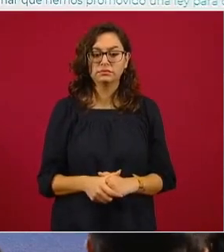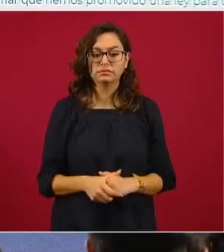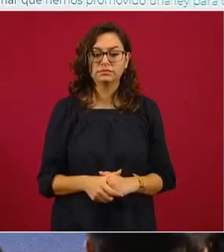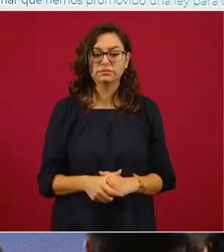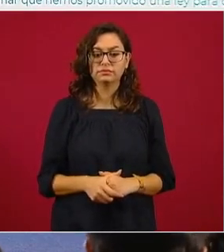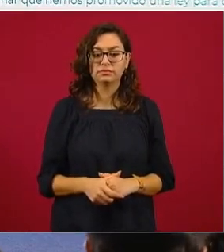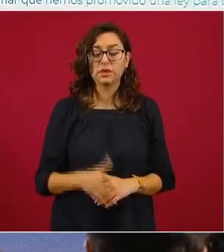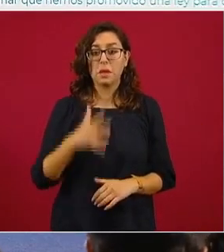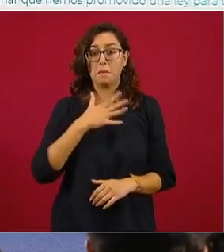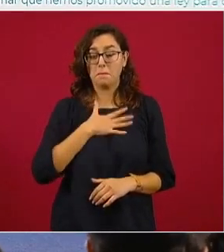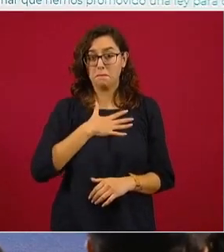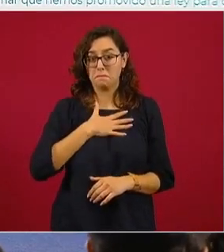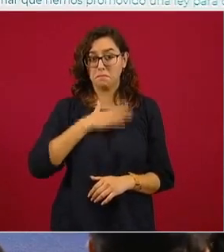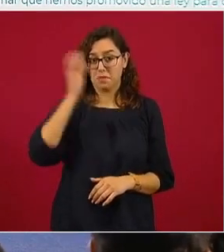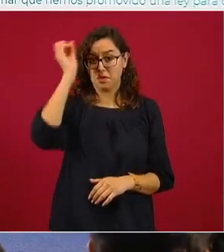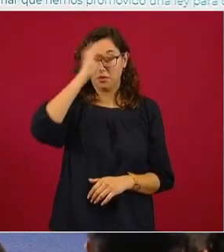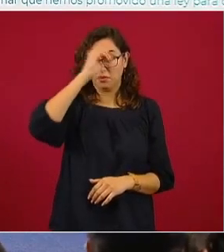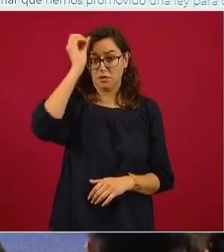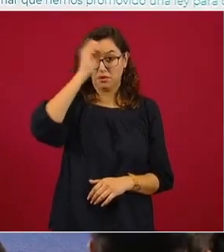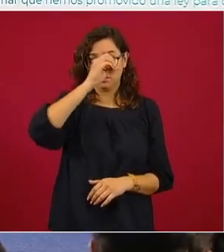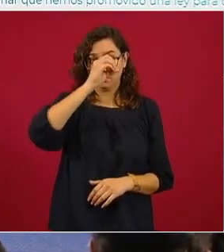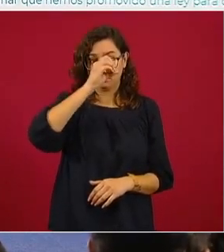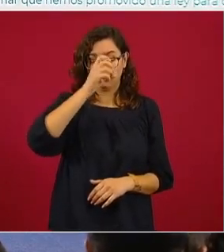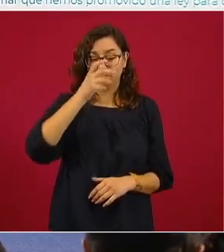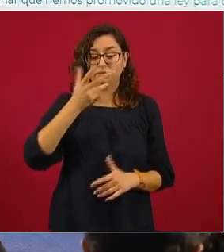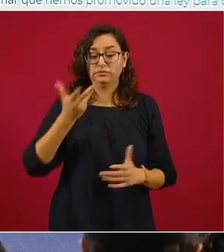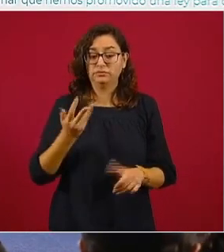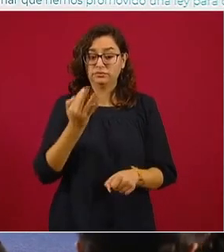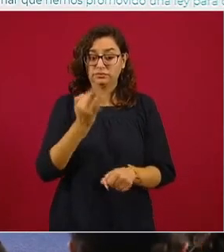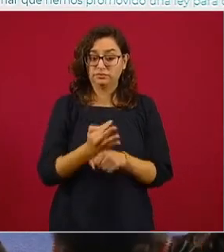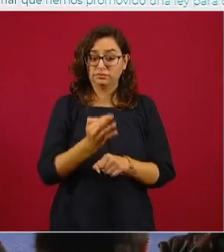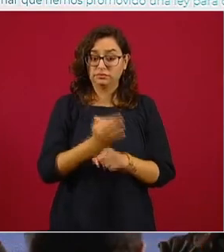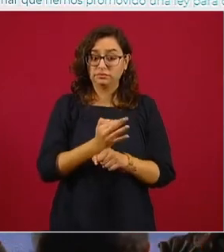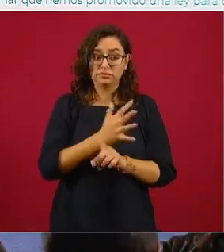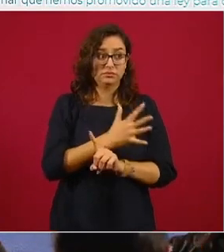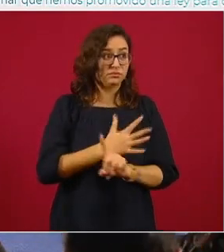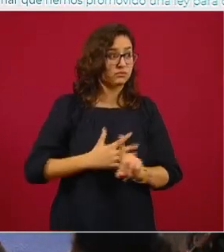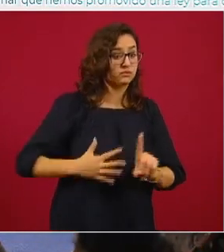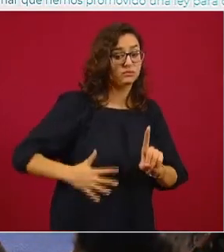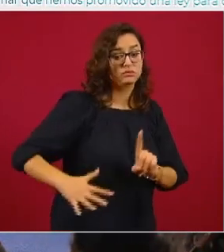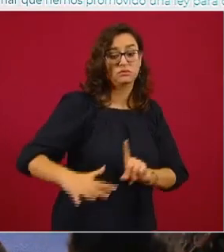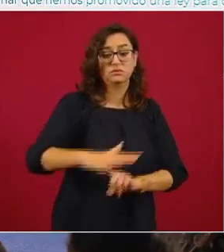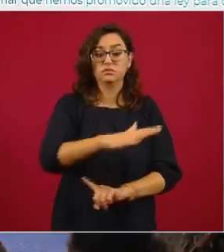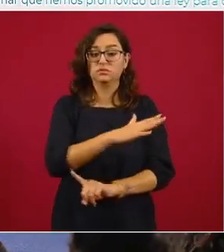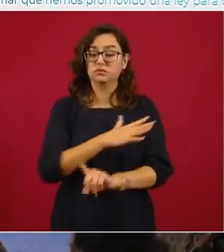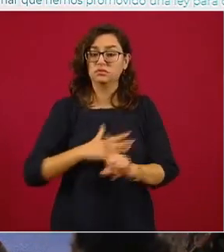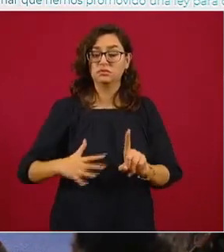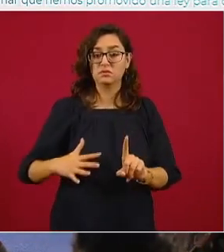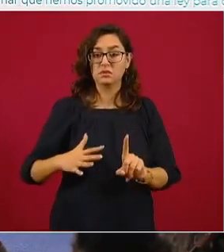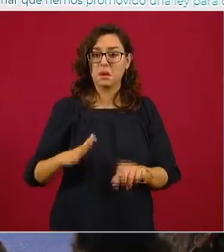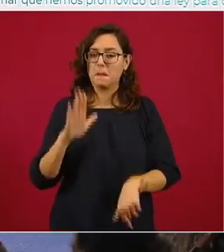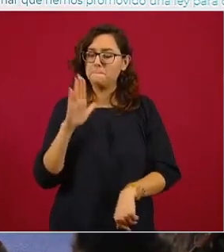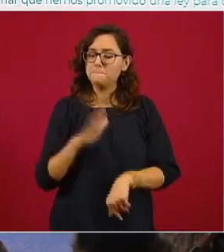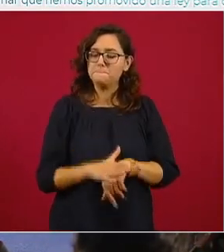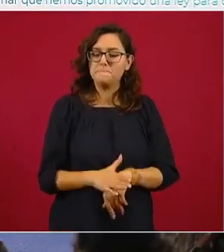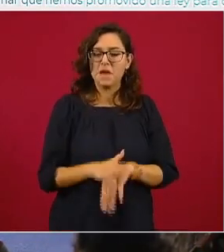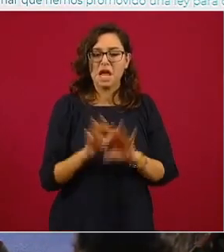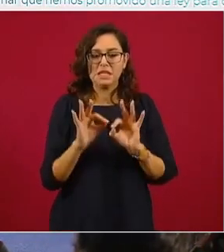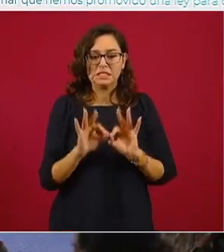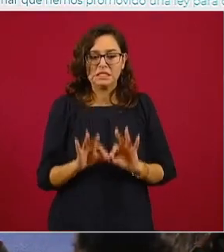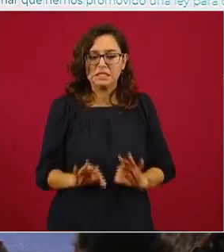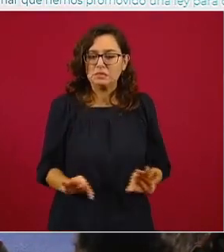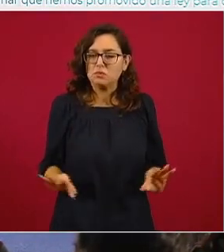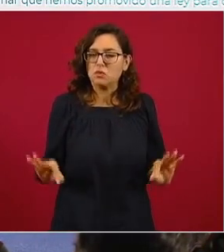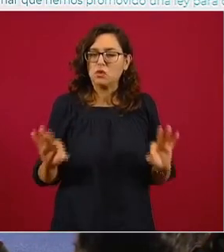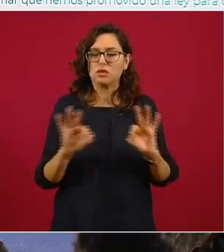Desde mi punto de vista, en las actuales circunstancias, es más severa y eficaz la